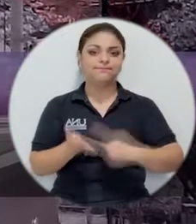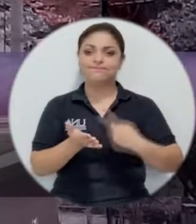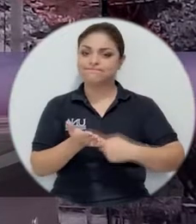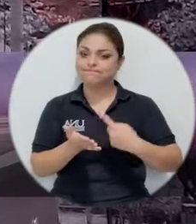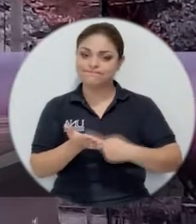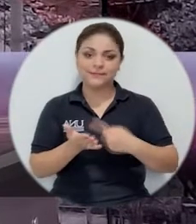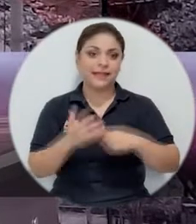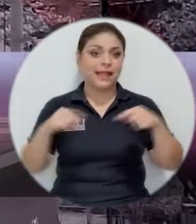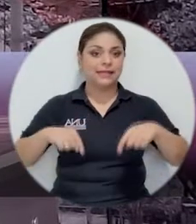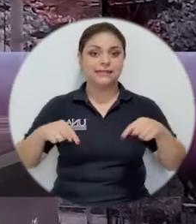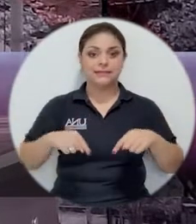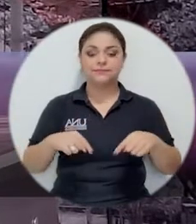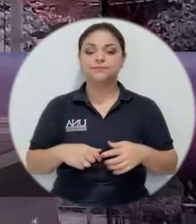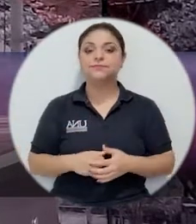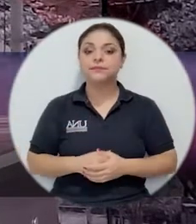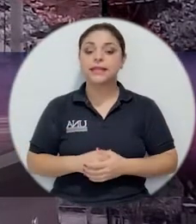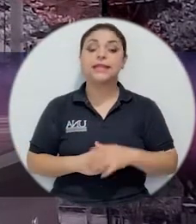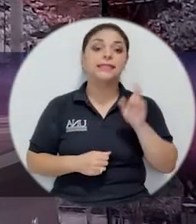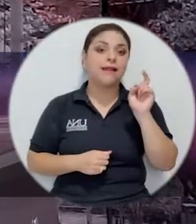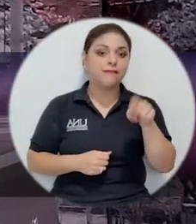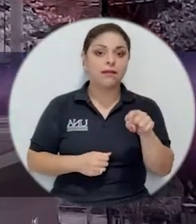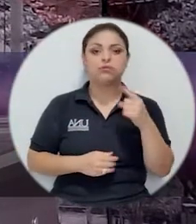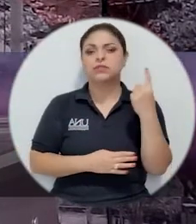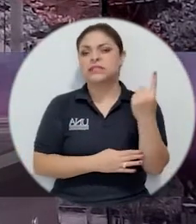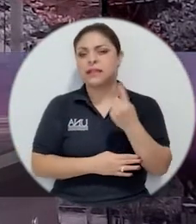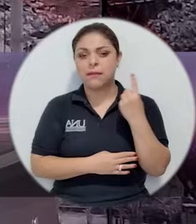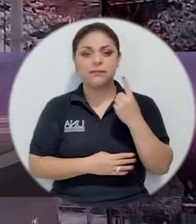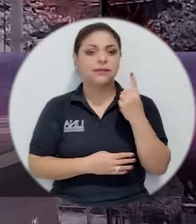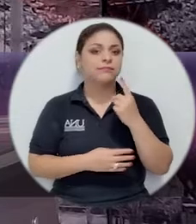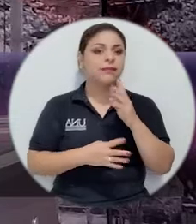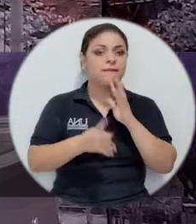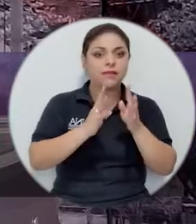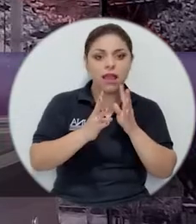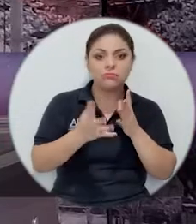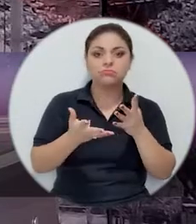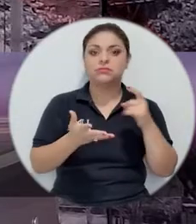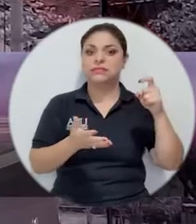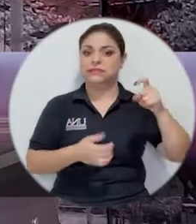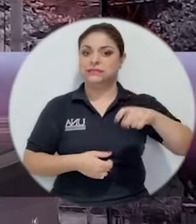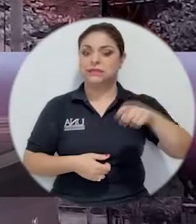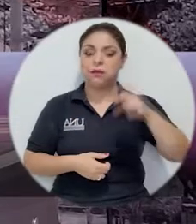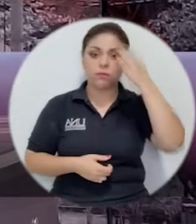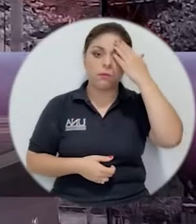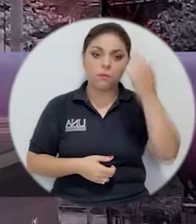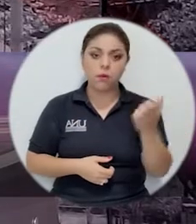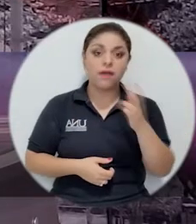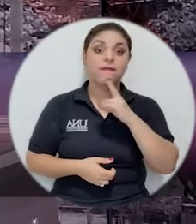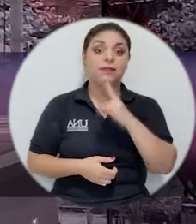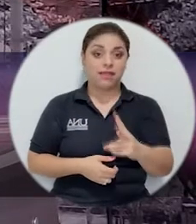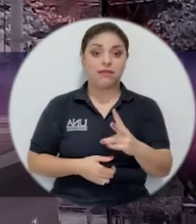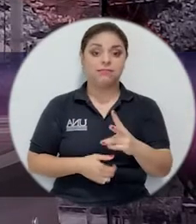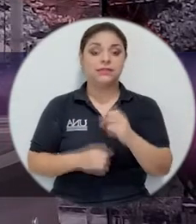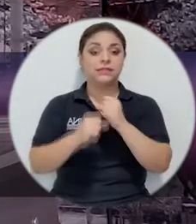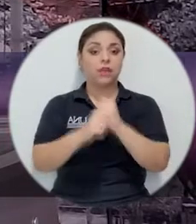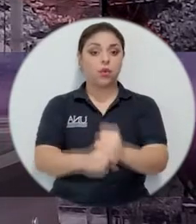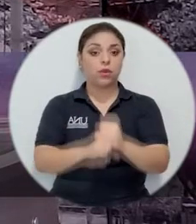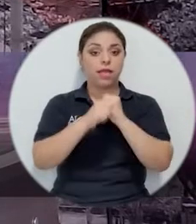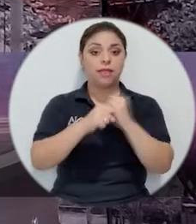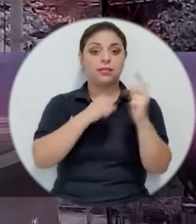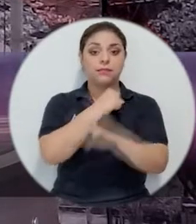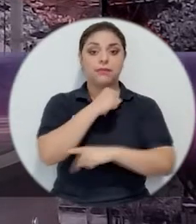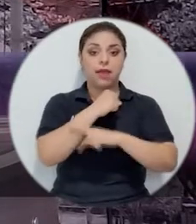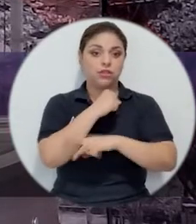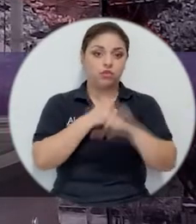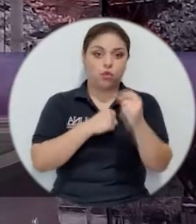aquí a la mesa y que por ende tenemos que retomar siempre que sea necesario, porque en definitiva la seguridad de una nación no